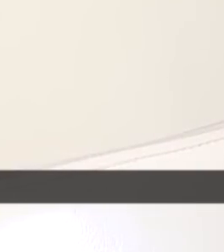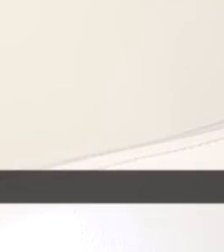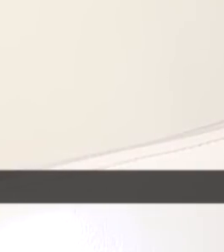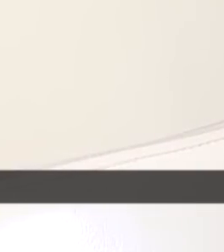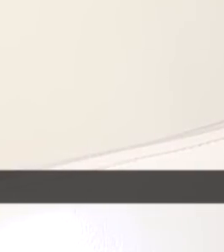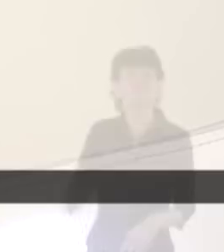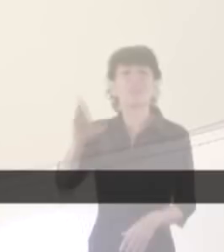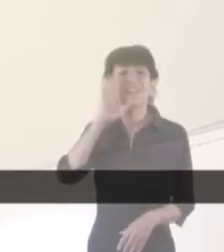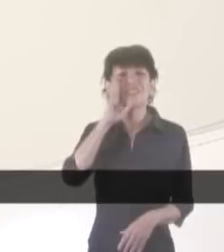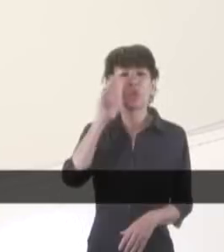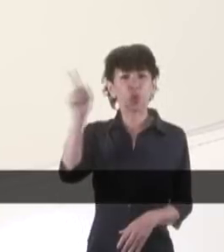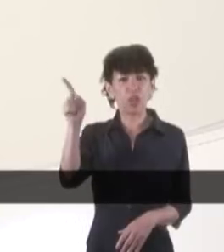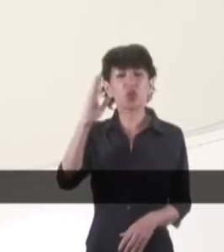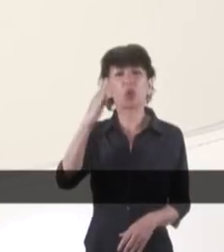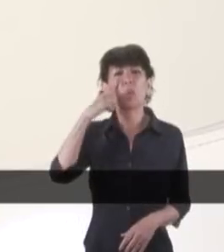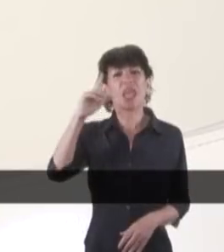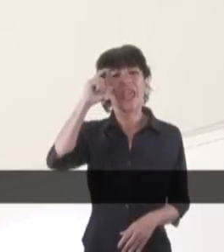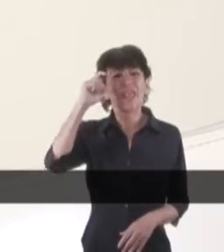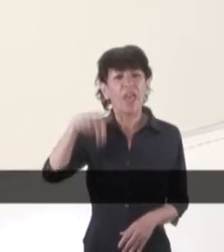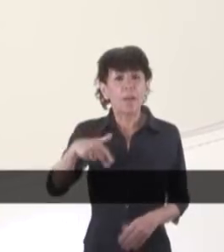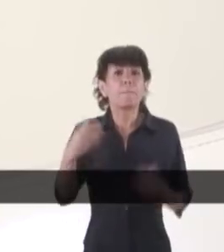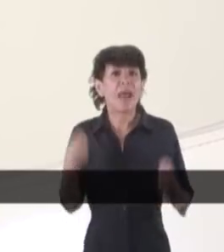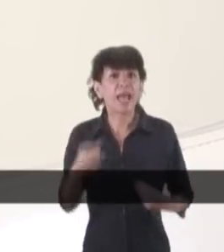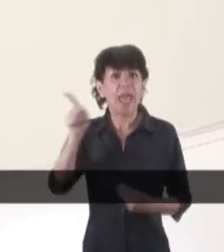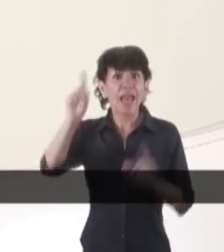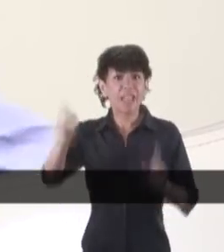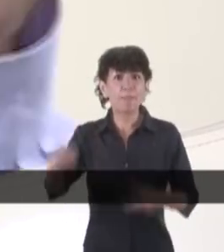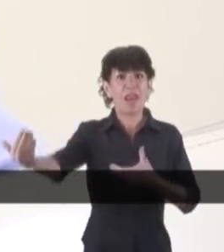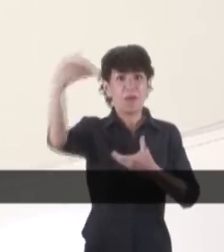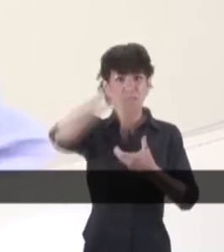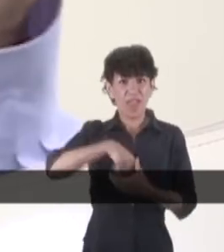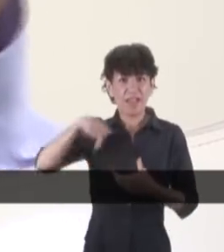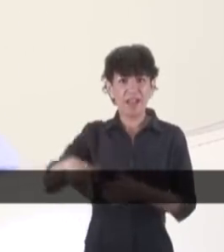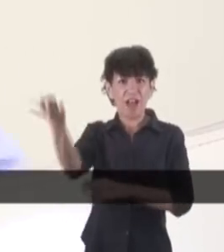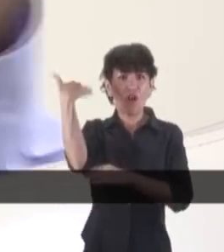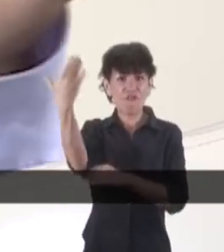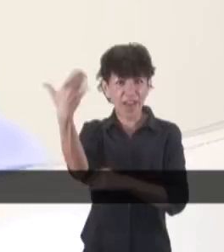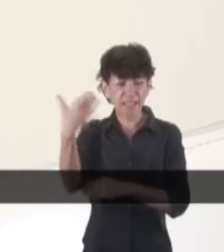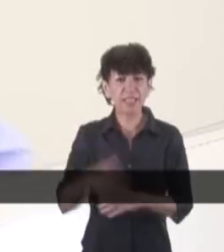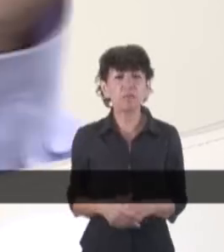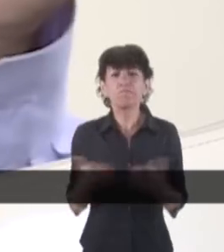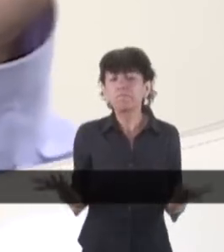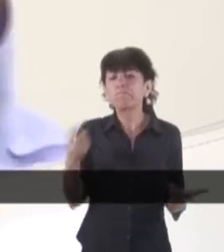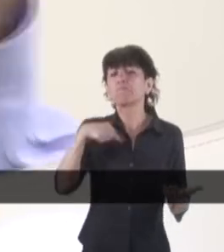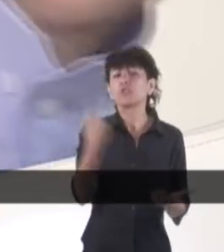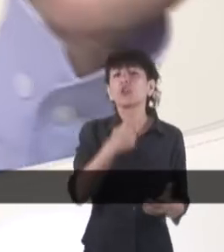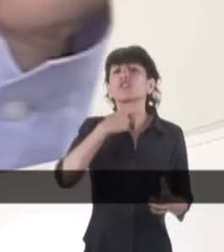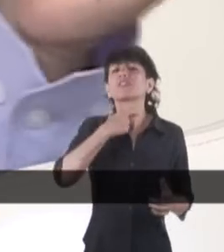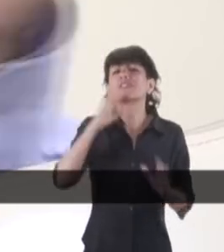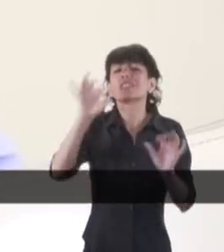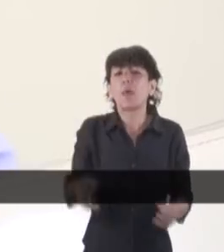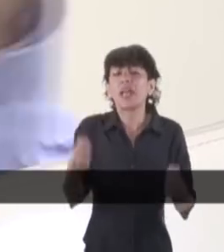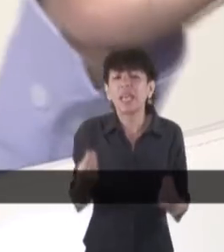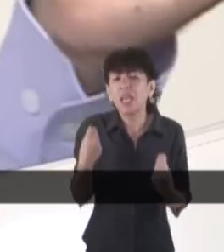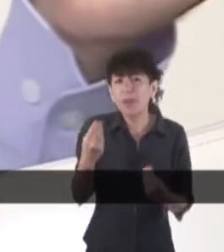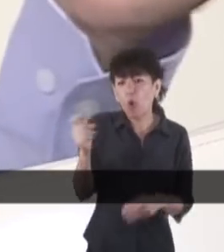que participe de la misma conferencia. Quería saber, digamos, si había alguna razón por la cual pasó